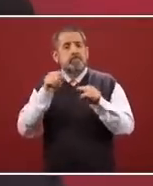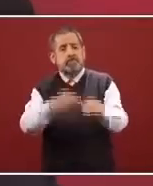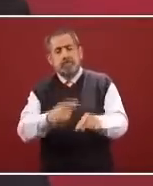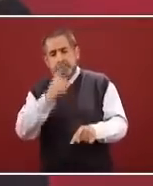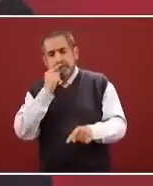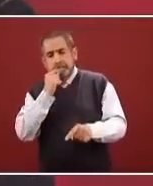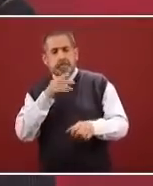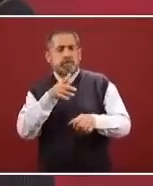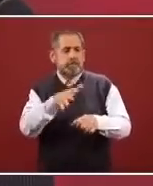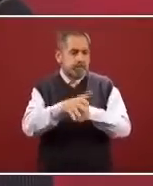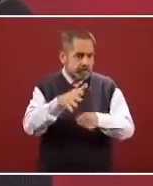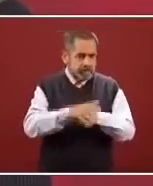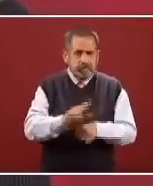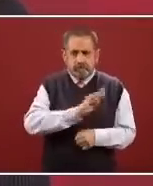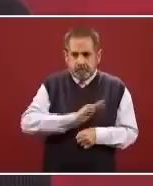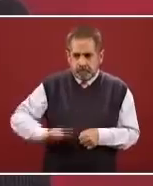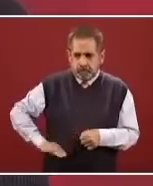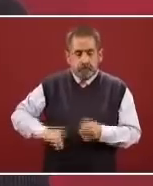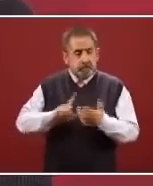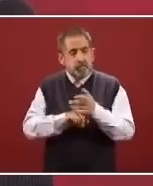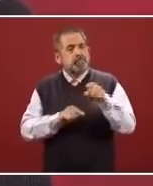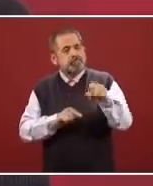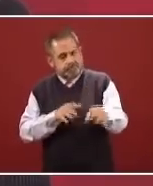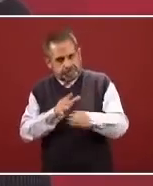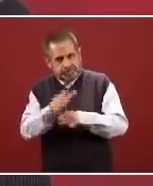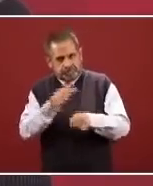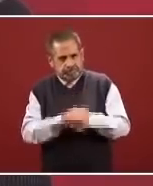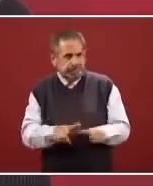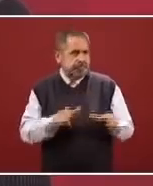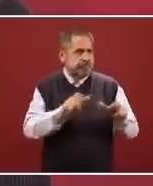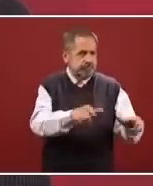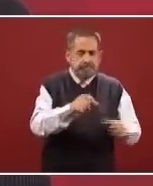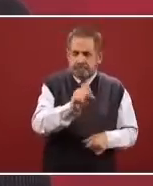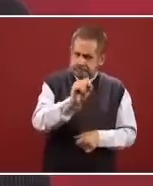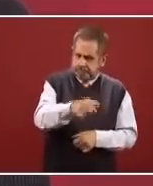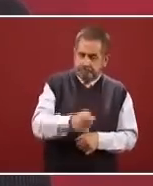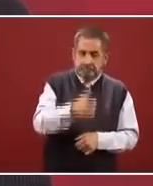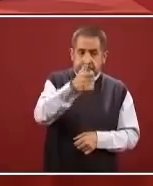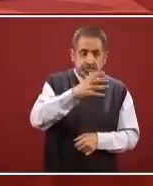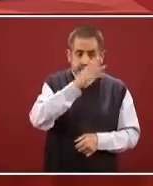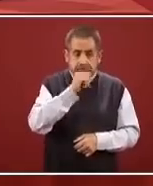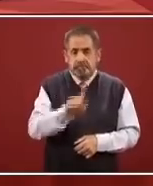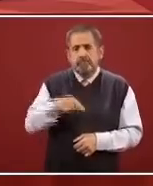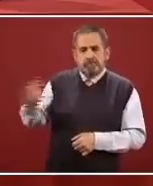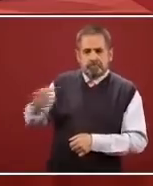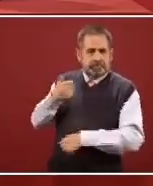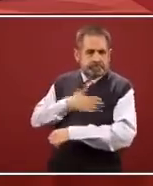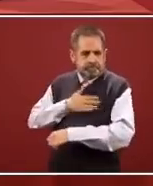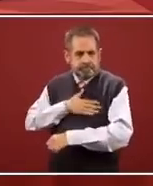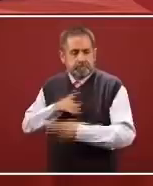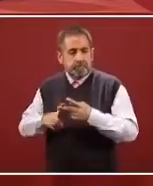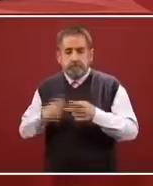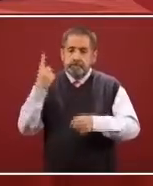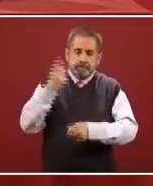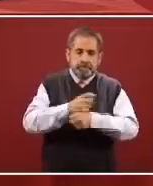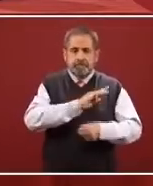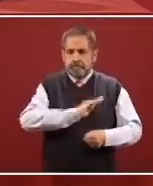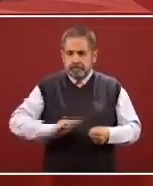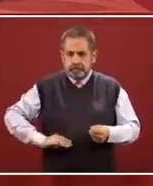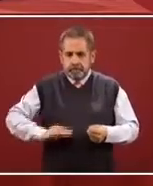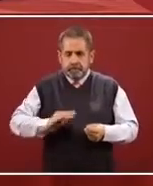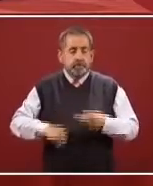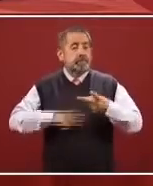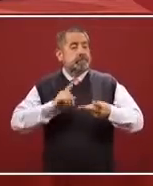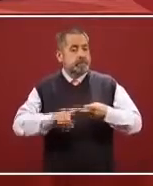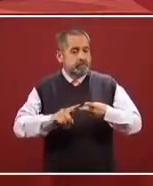tenemos municipios que en su momento resguardan el orden público, tenemos el nivel estatal, el nivel federal. Entonces, en